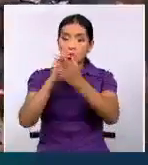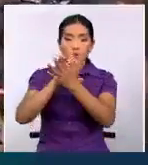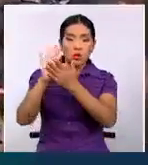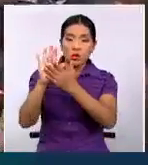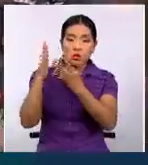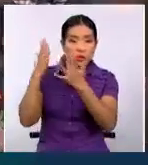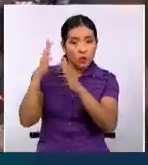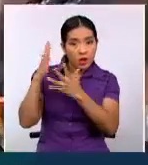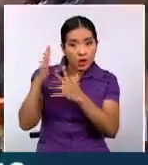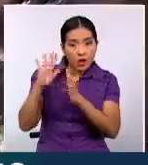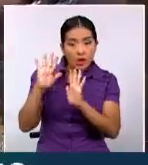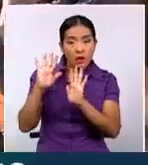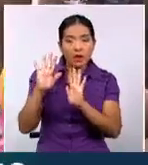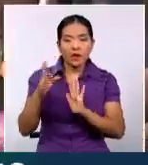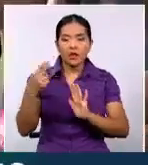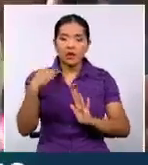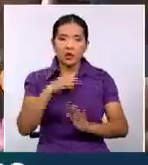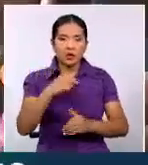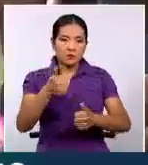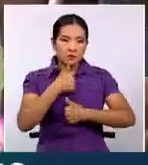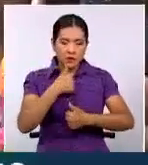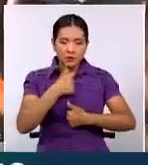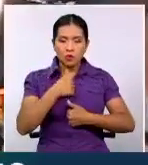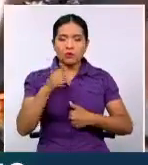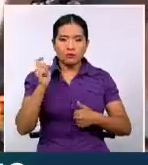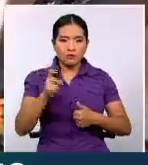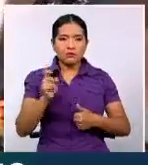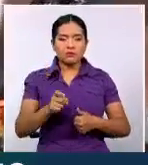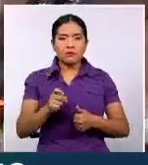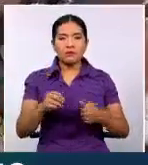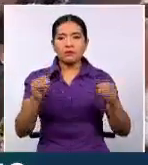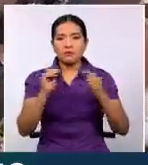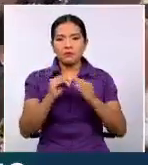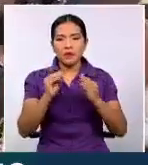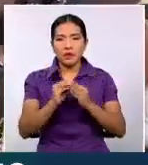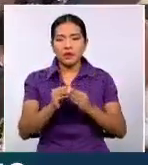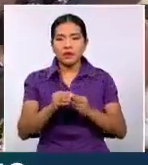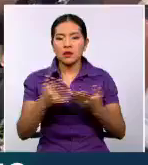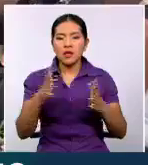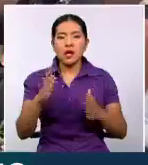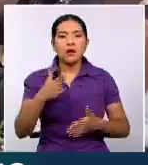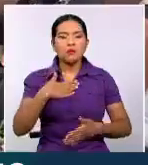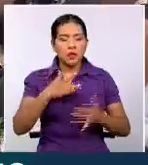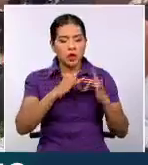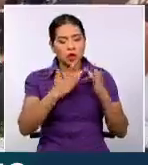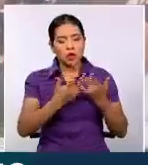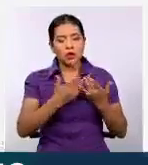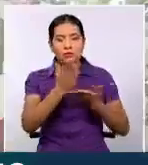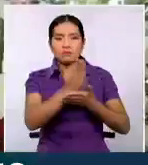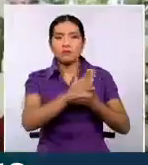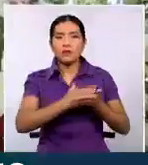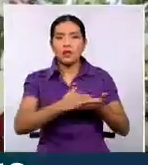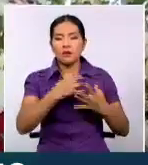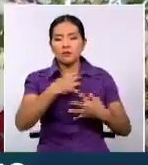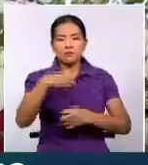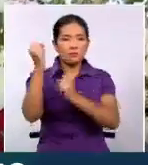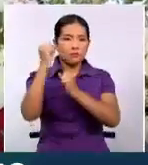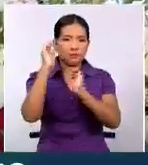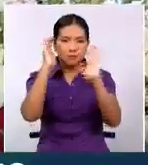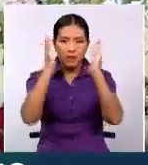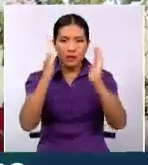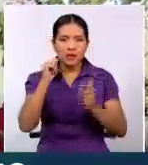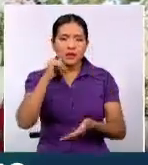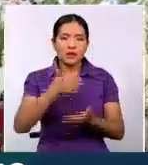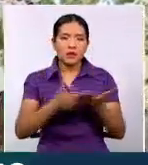entonces uno tiene que hacer, porque me lo han quitado un pedacito de mi corazón. Las